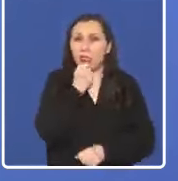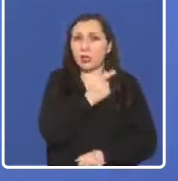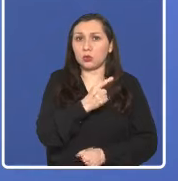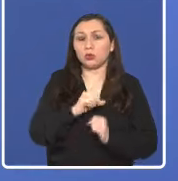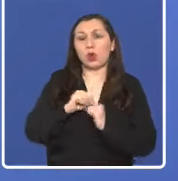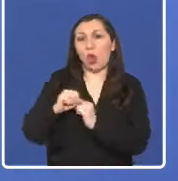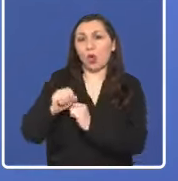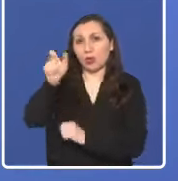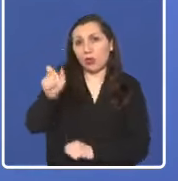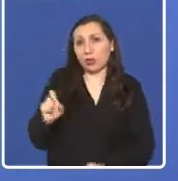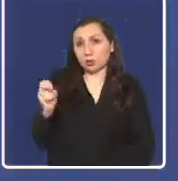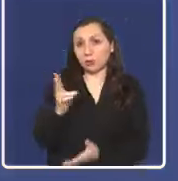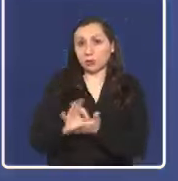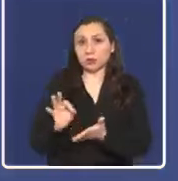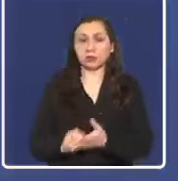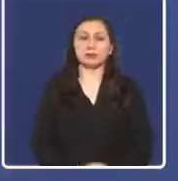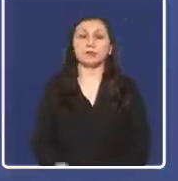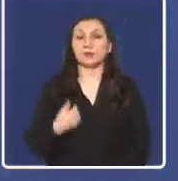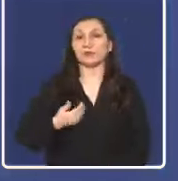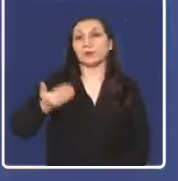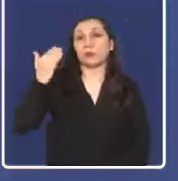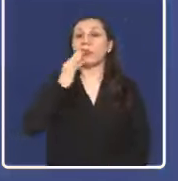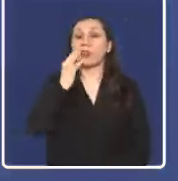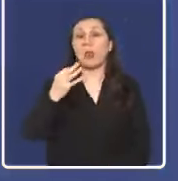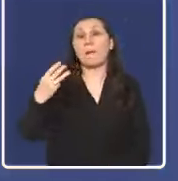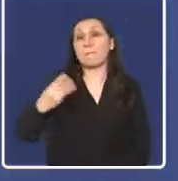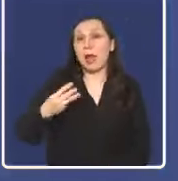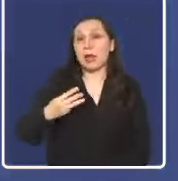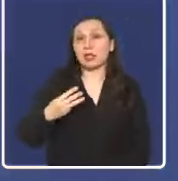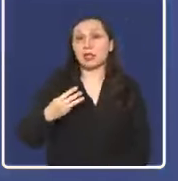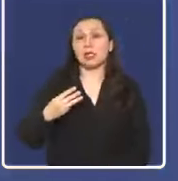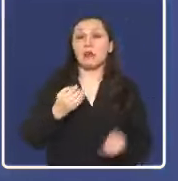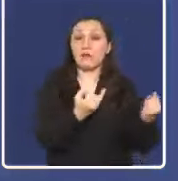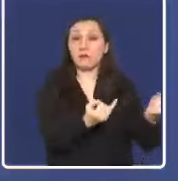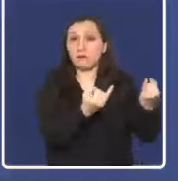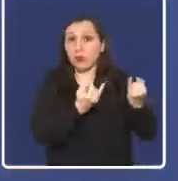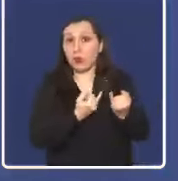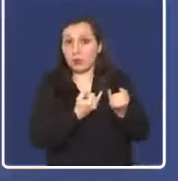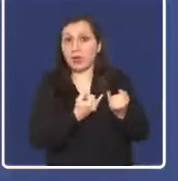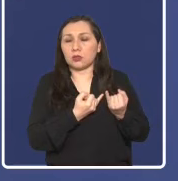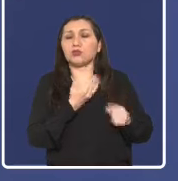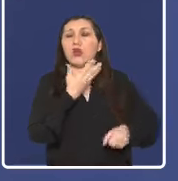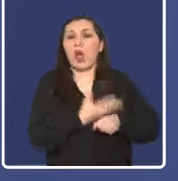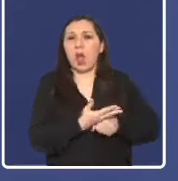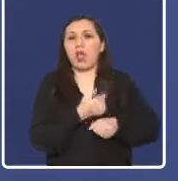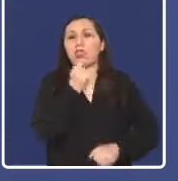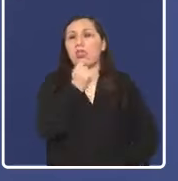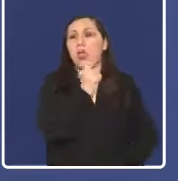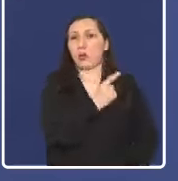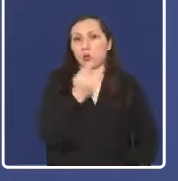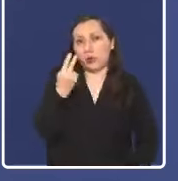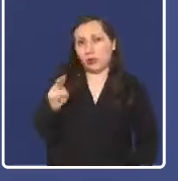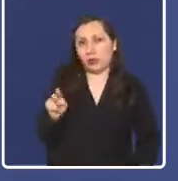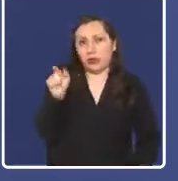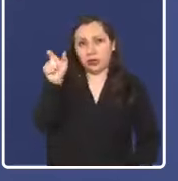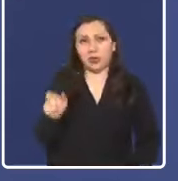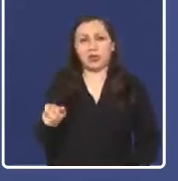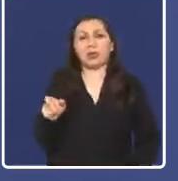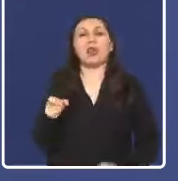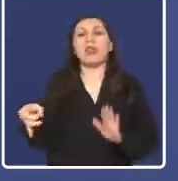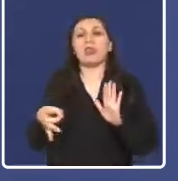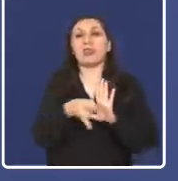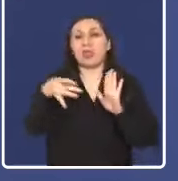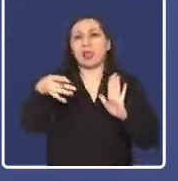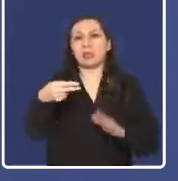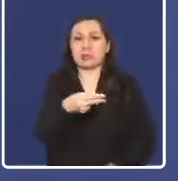del subsecretario? Como señalé, ese martes nosotros tomamos conocimiento que existía una denuncia por delitos